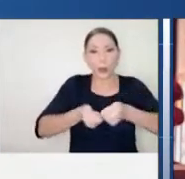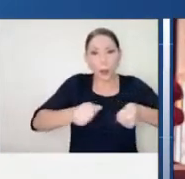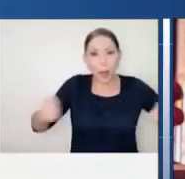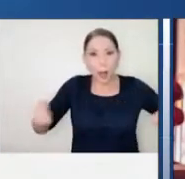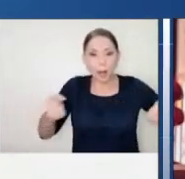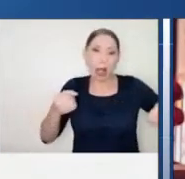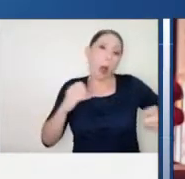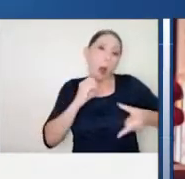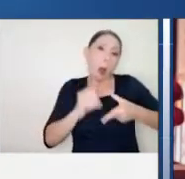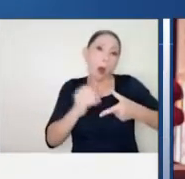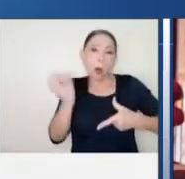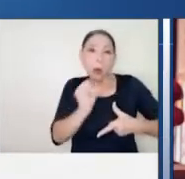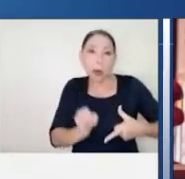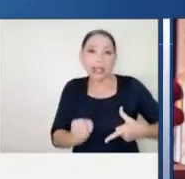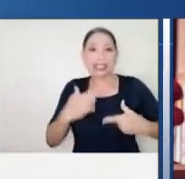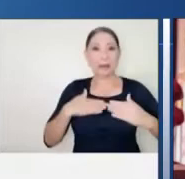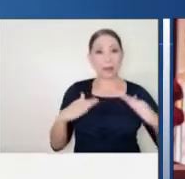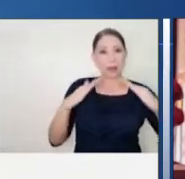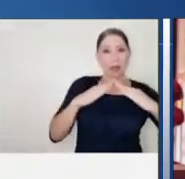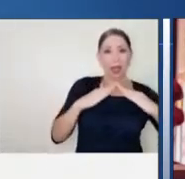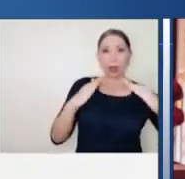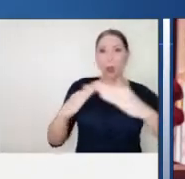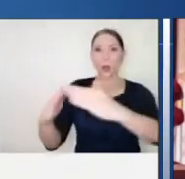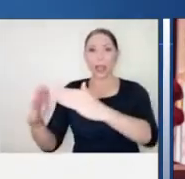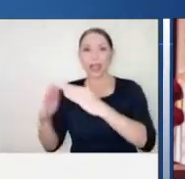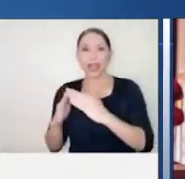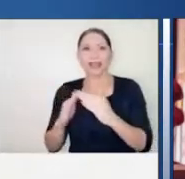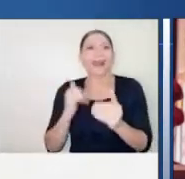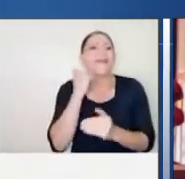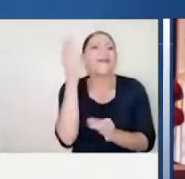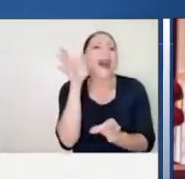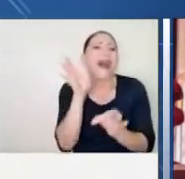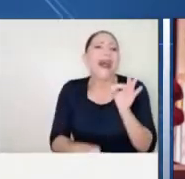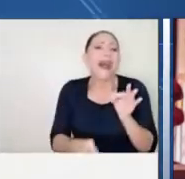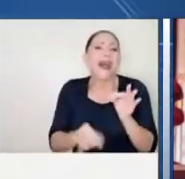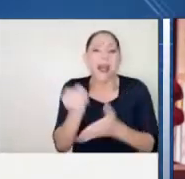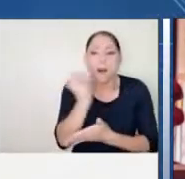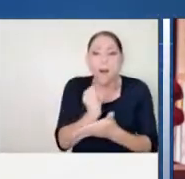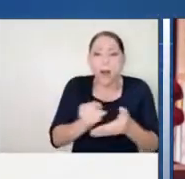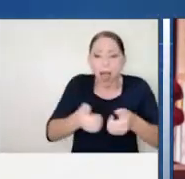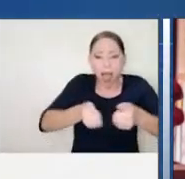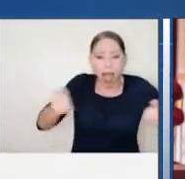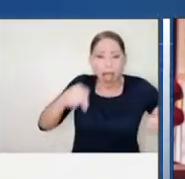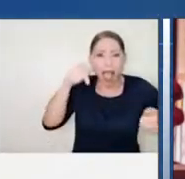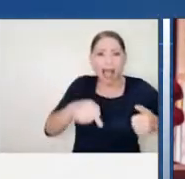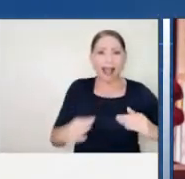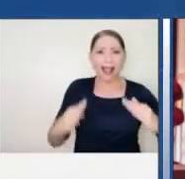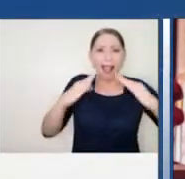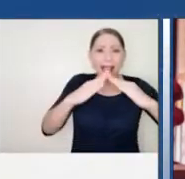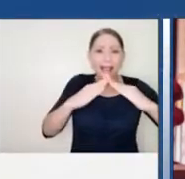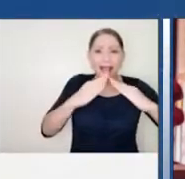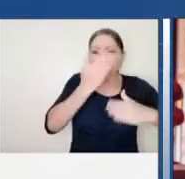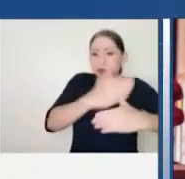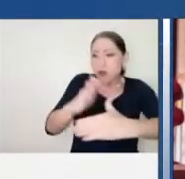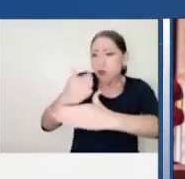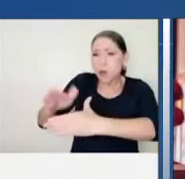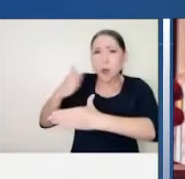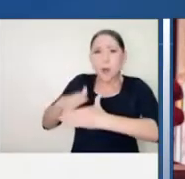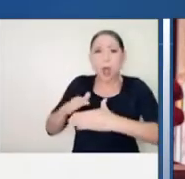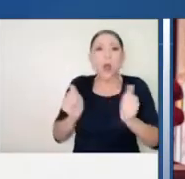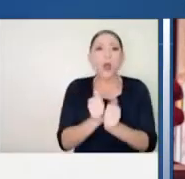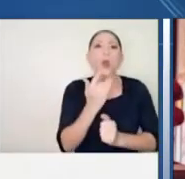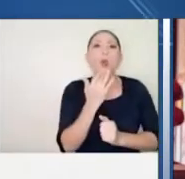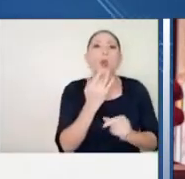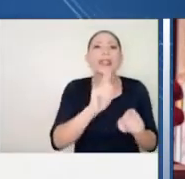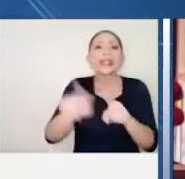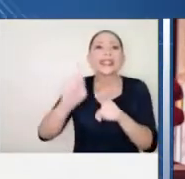muy crítica de pandemia. Y en este caso, pues no hemos querido, aunque no hemos salido de la pandemia, pues no hemos querido tampoco desaprovechar